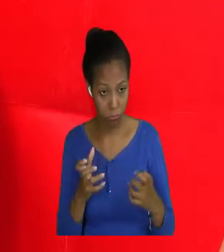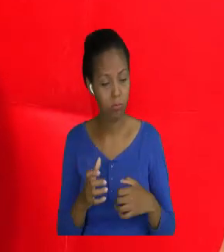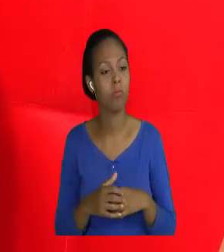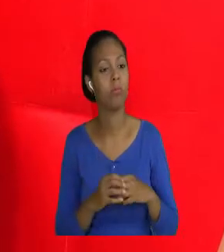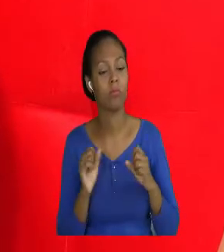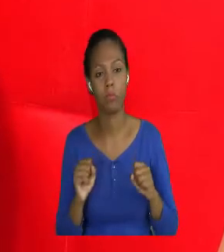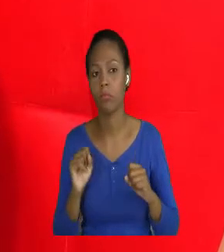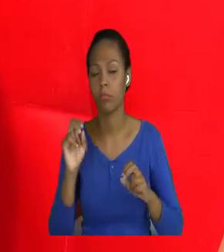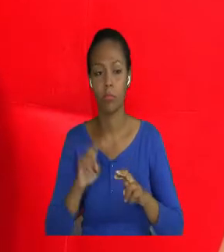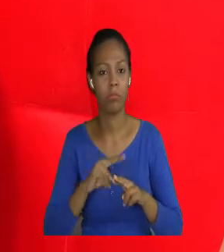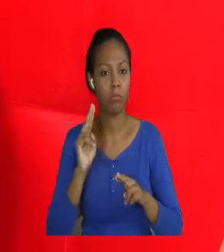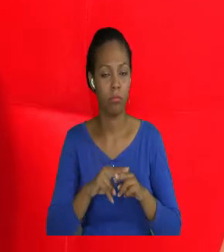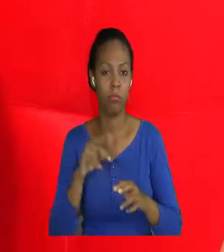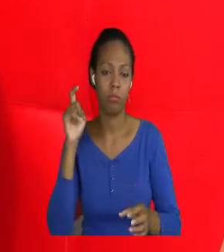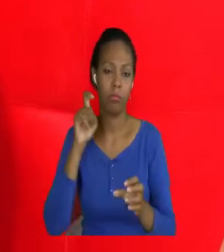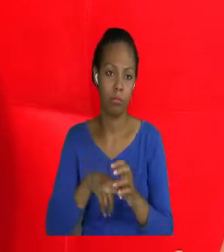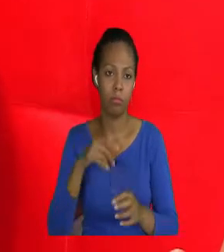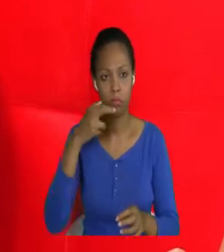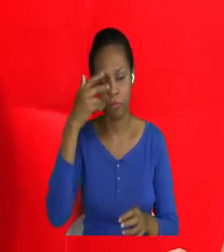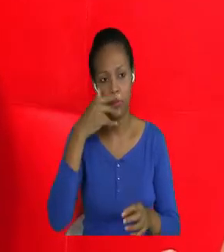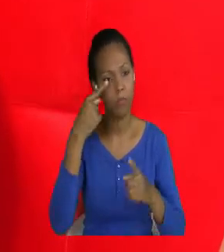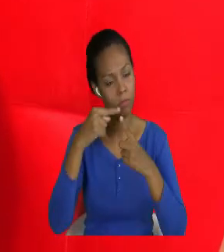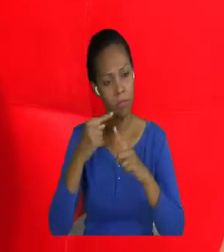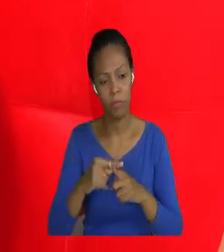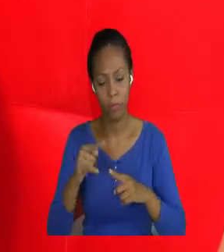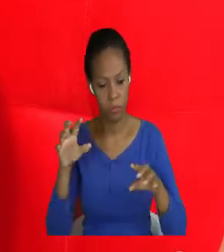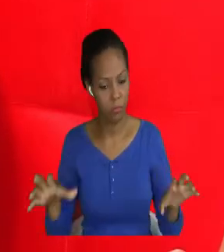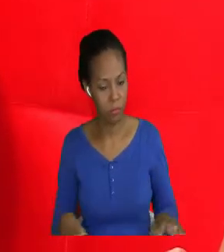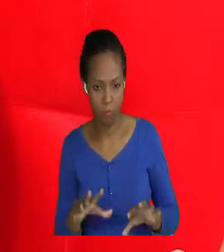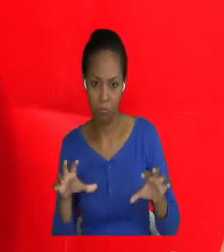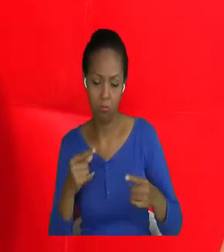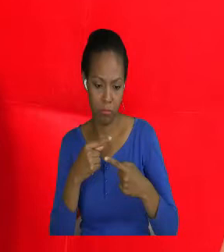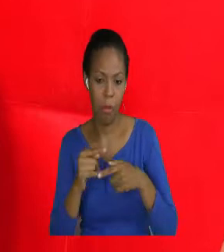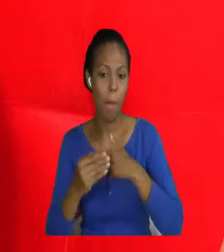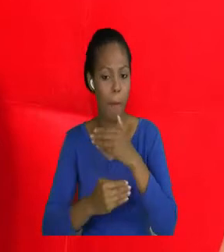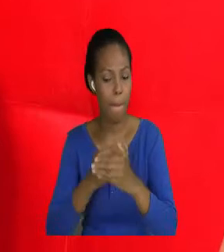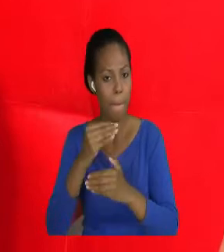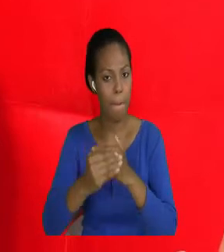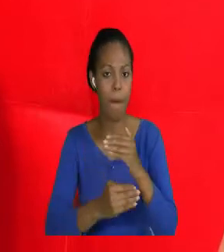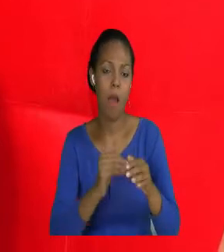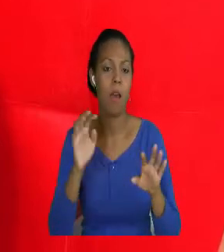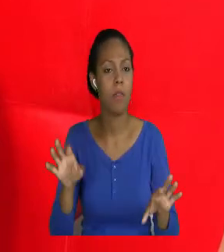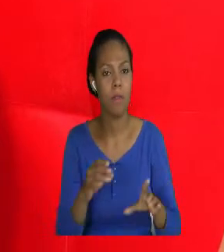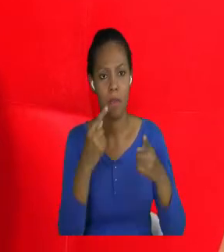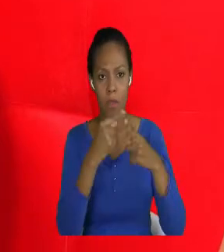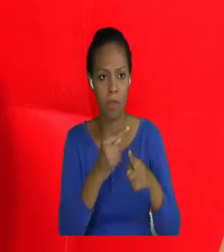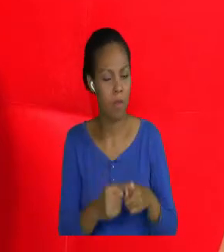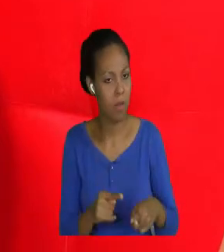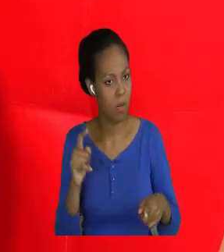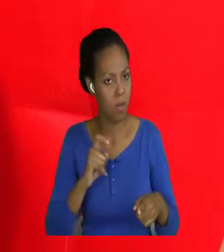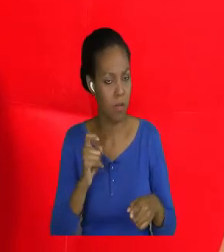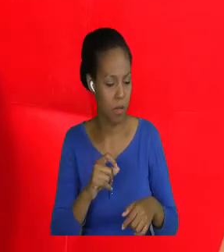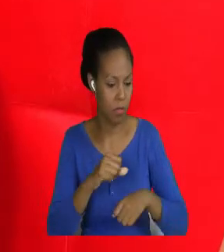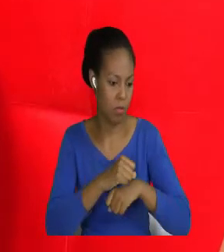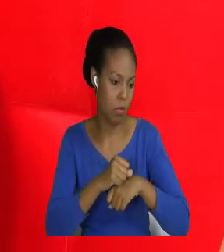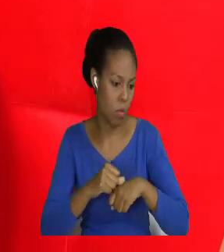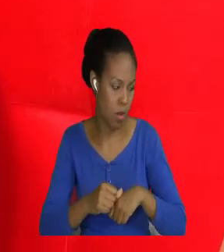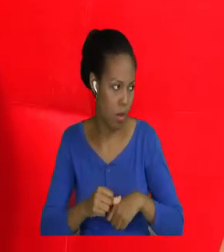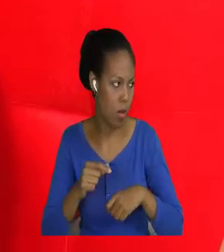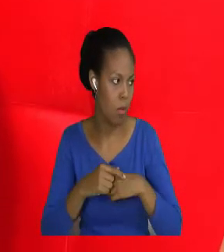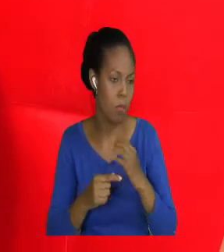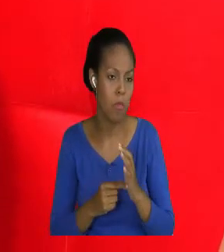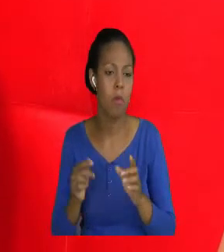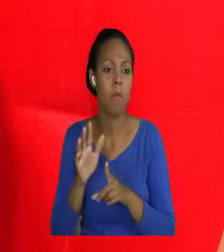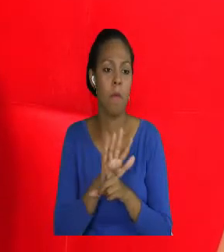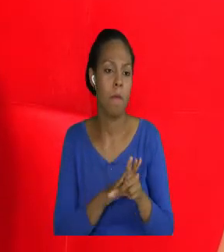meter a la página. Ahí tenemos todas las actividades paso a paso de lo que hemos venido realizando, las cirugías, tenemos